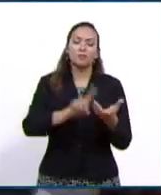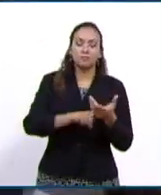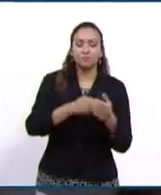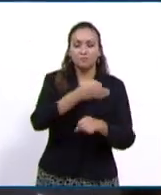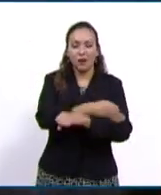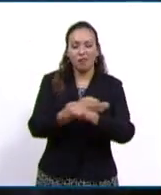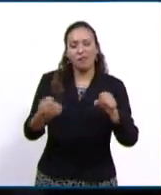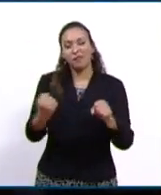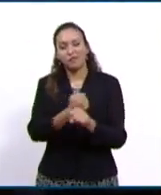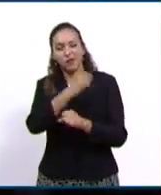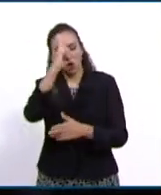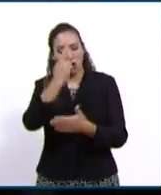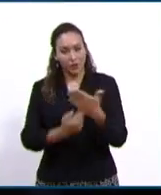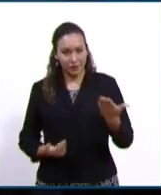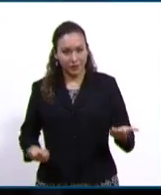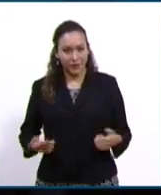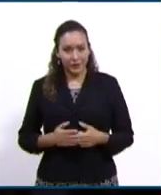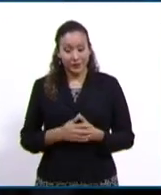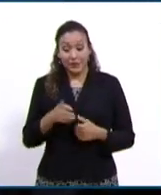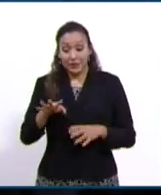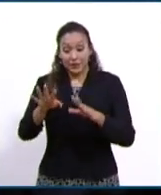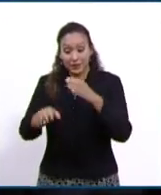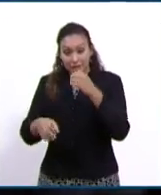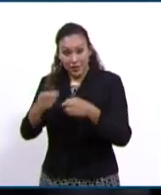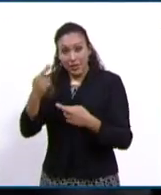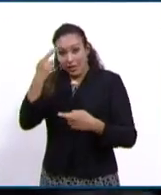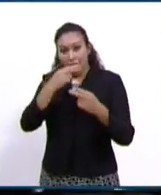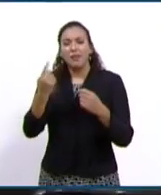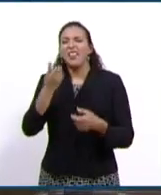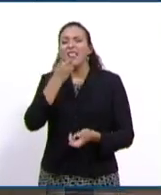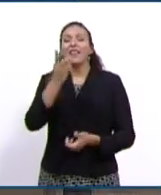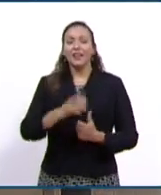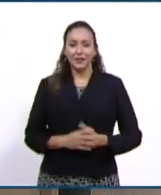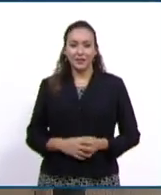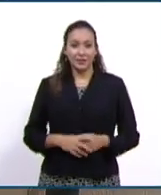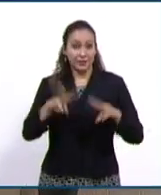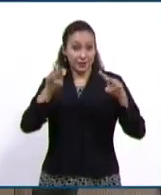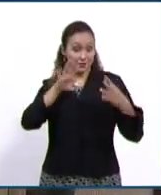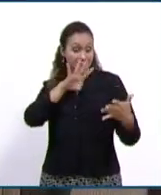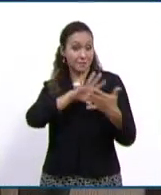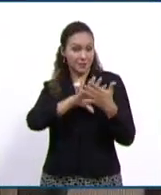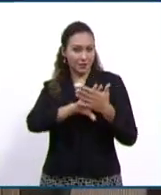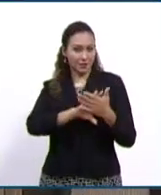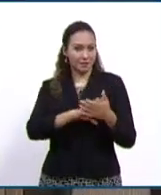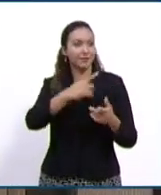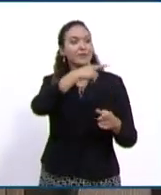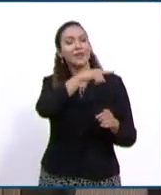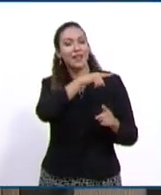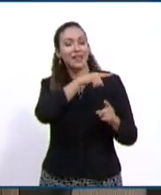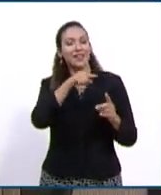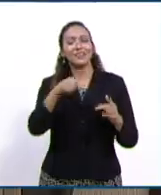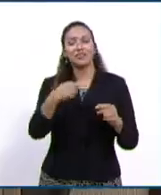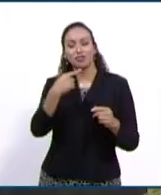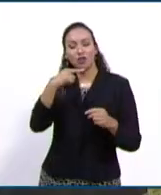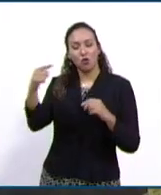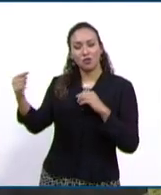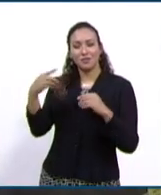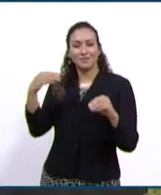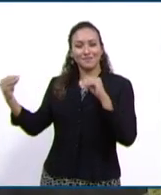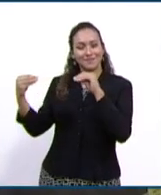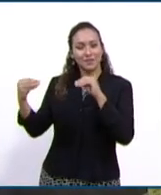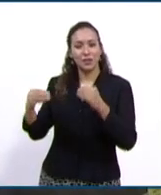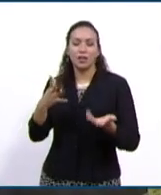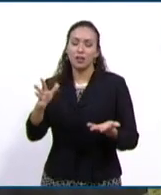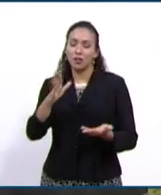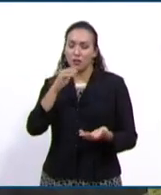familiar. En otro asunto, esta sala resolvió que, en materia penal, es improcedente el juicio de amparo en contra de la resolución que deja